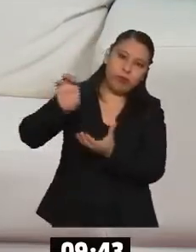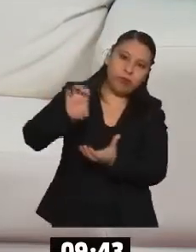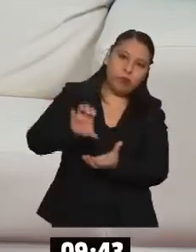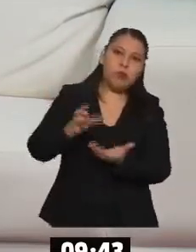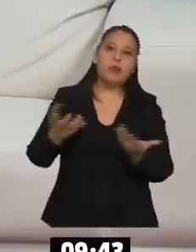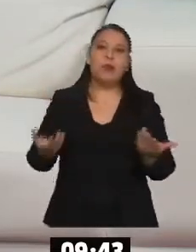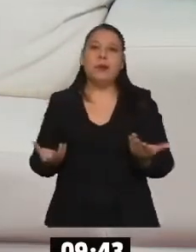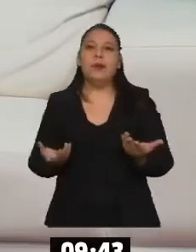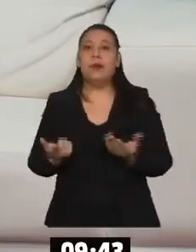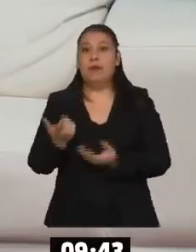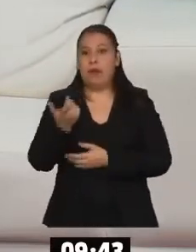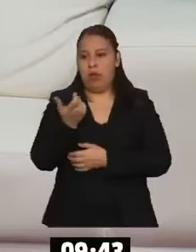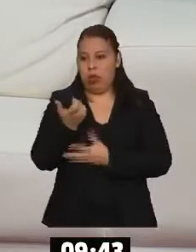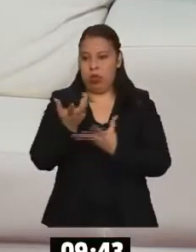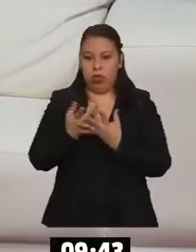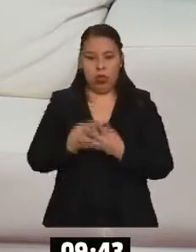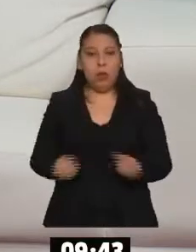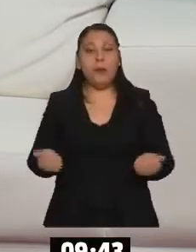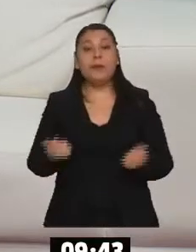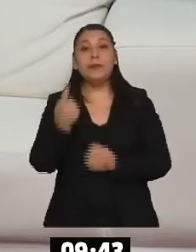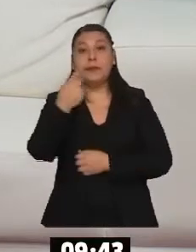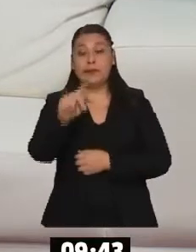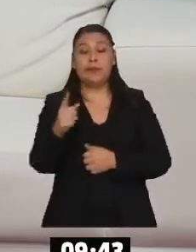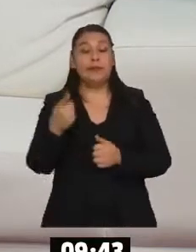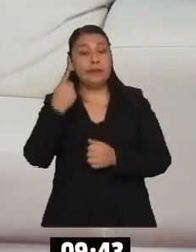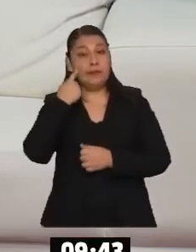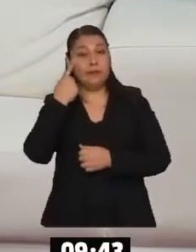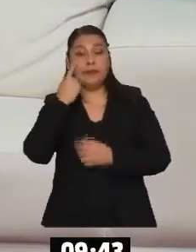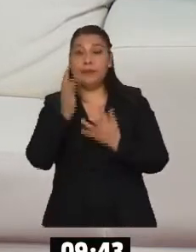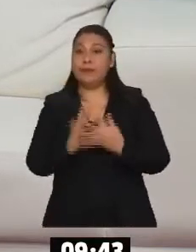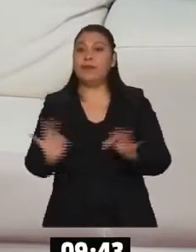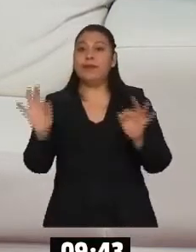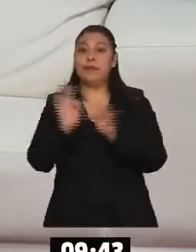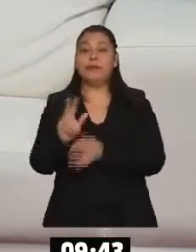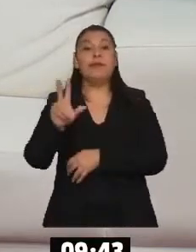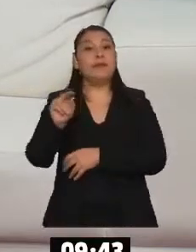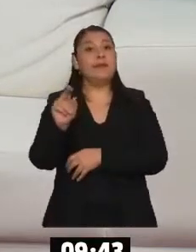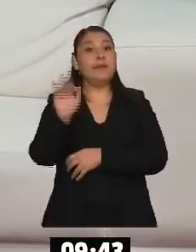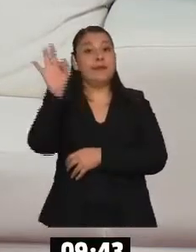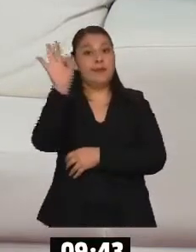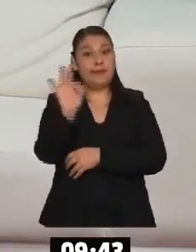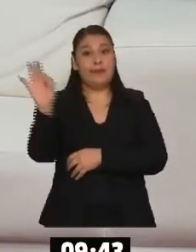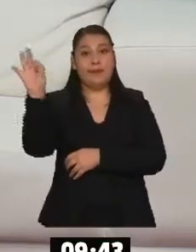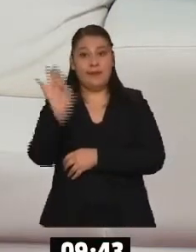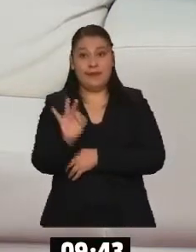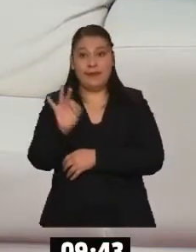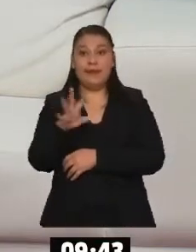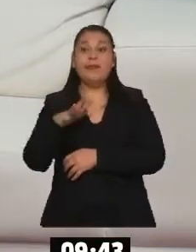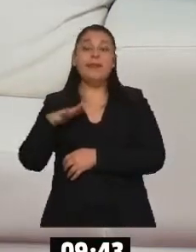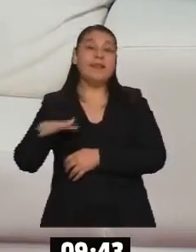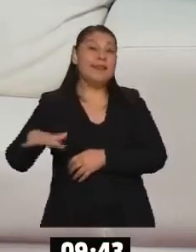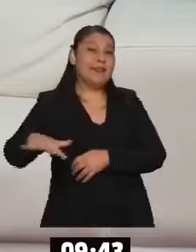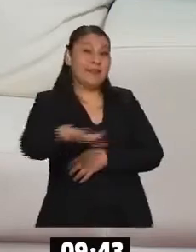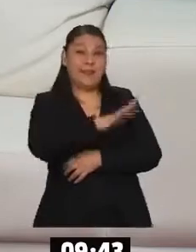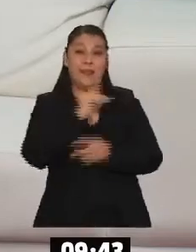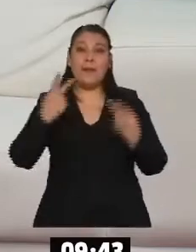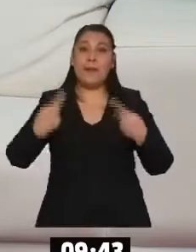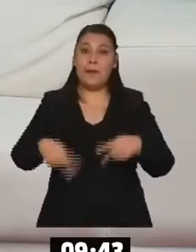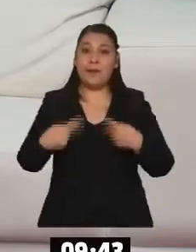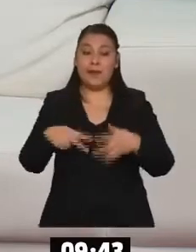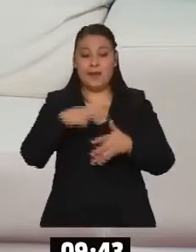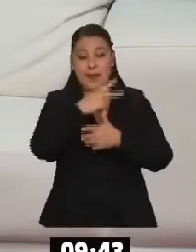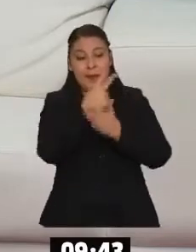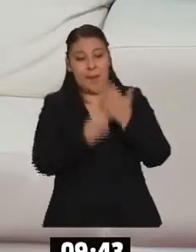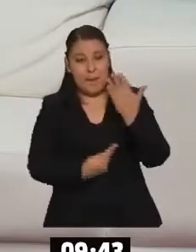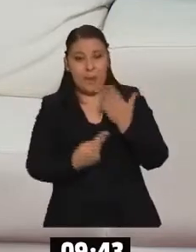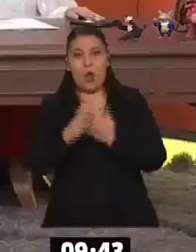económicamente muy grato ahora otro dato que es importante el 80 por ciento de los usuarios de este programa de cosecha